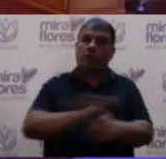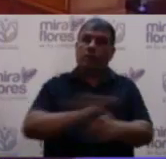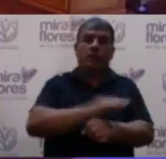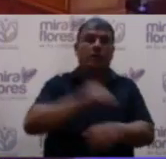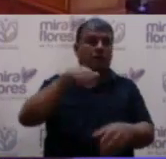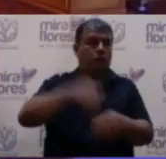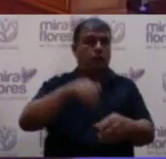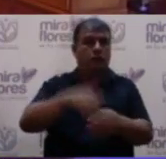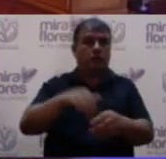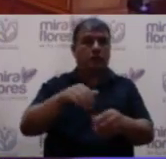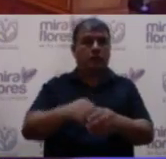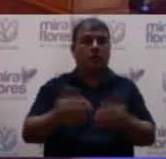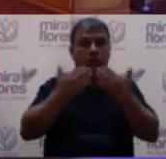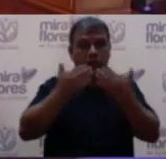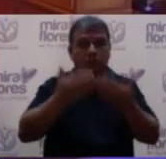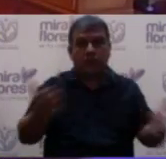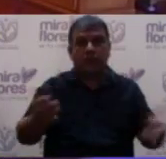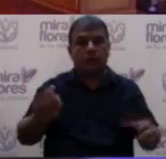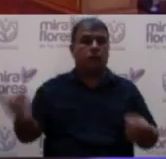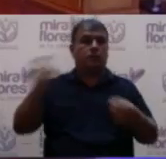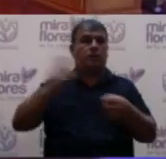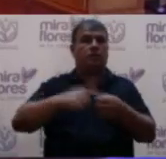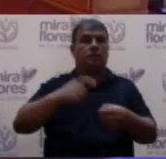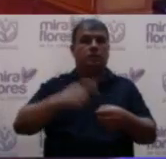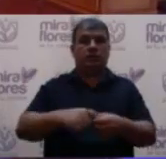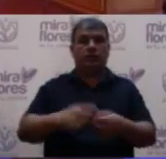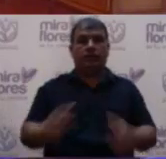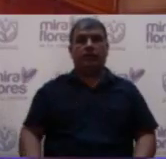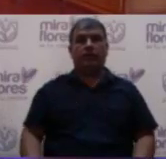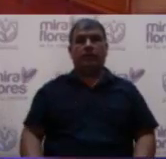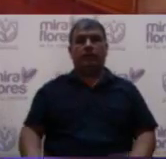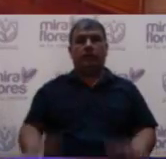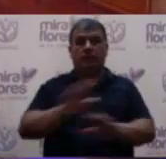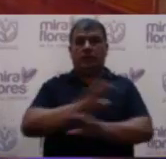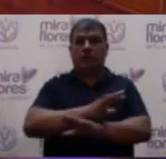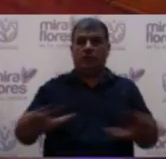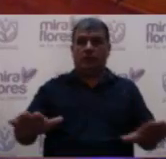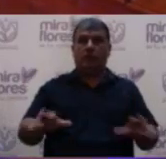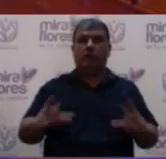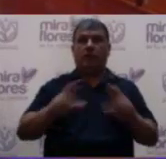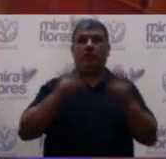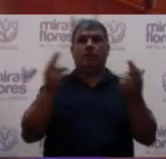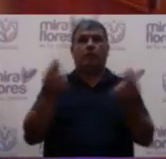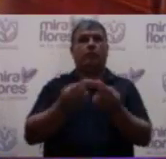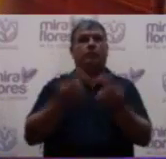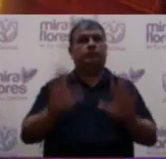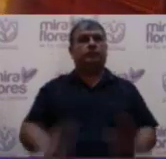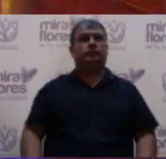unanimidad de votos. Muchas gracias por su participación y levantamos la sesión.